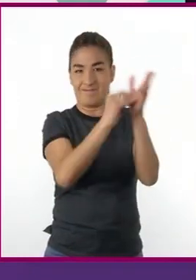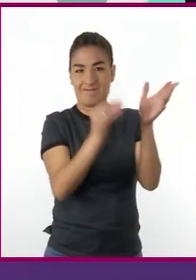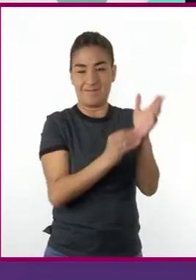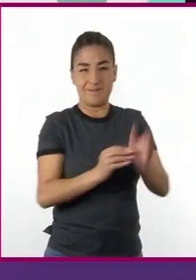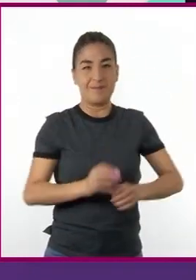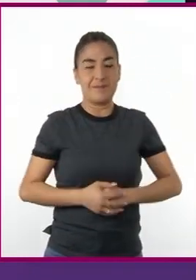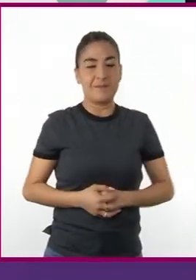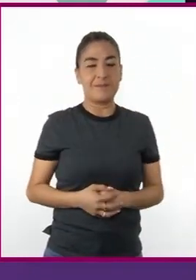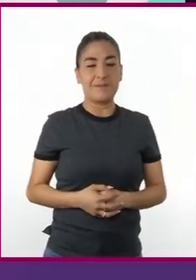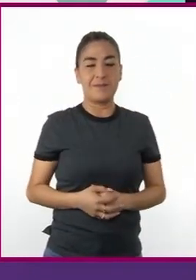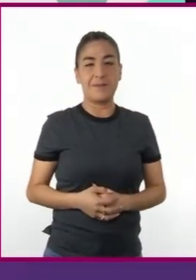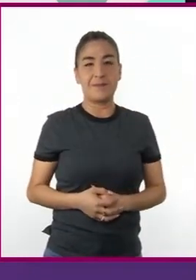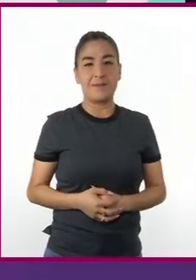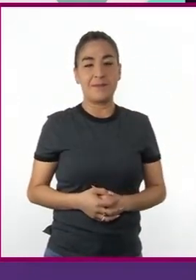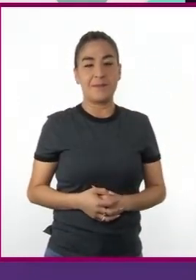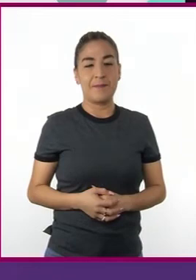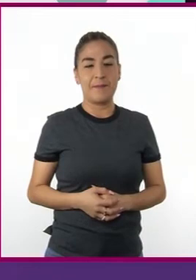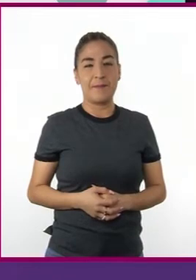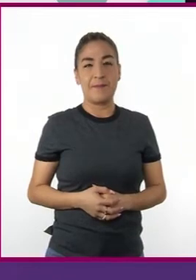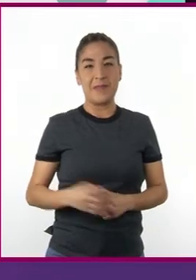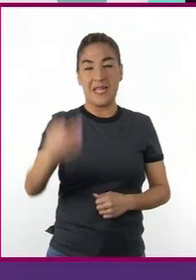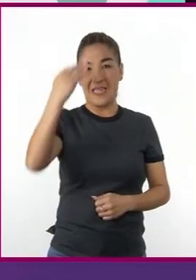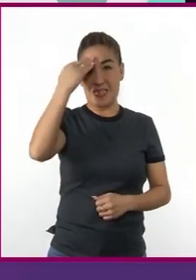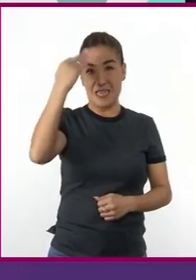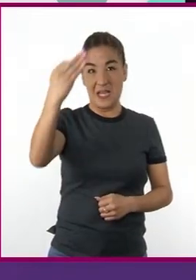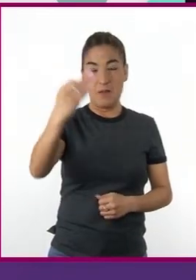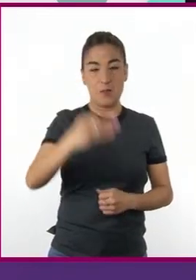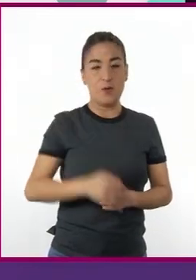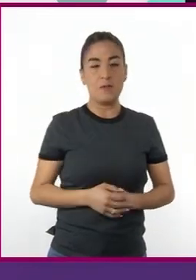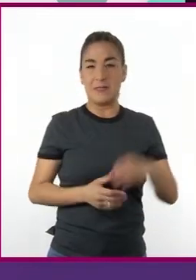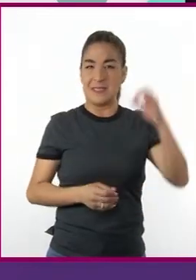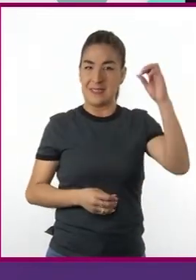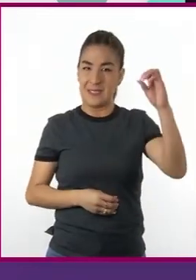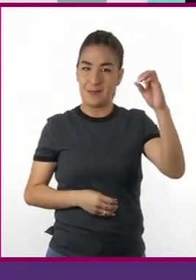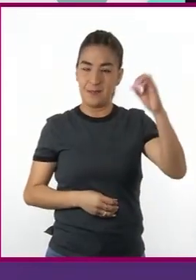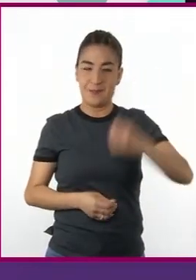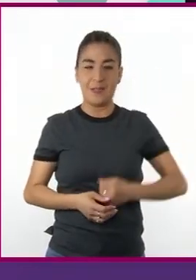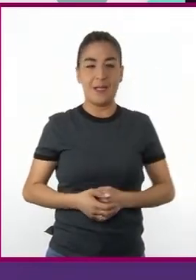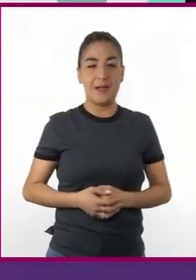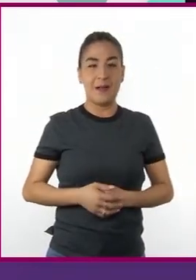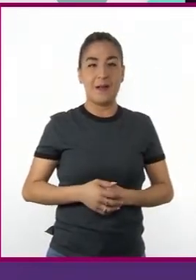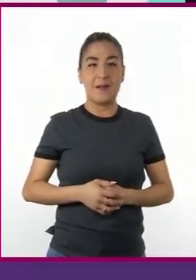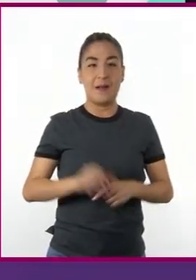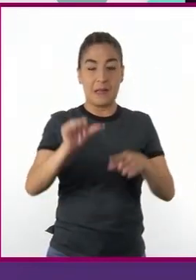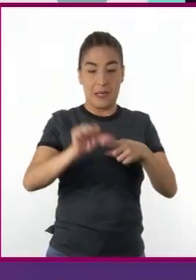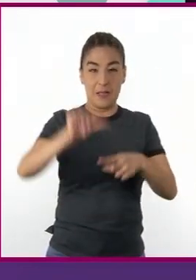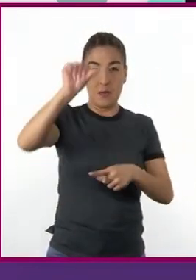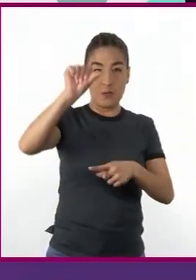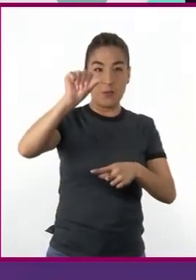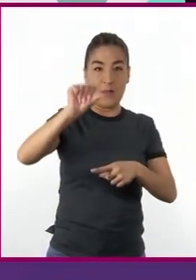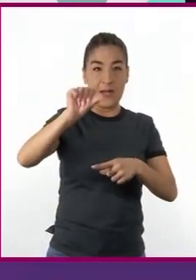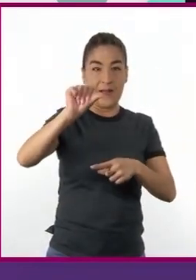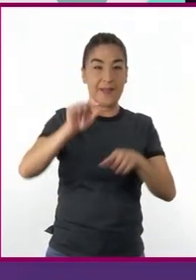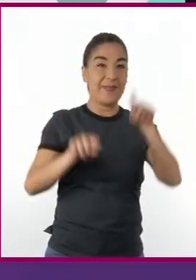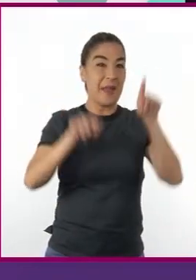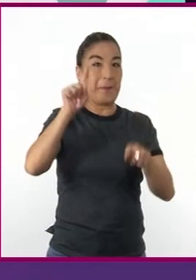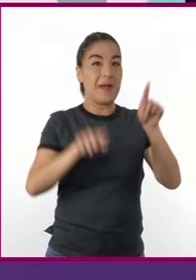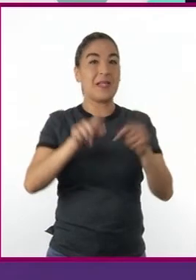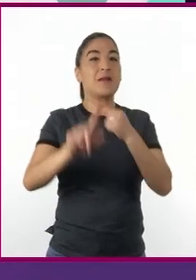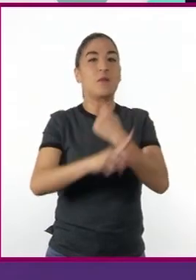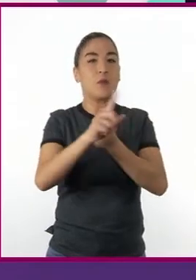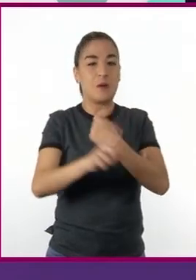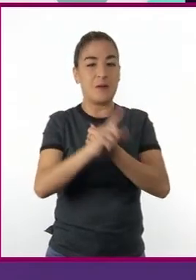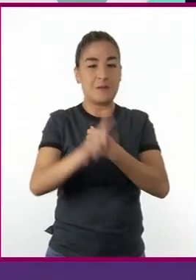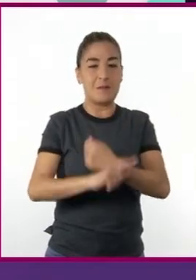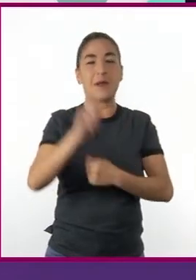siguientes. El tiempo de partida es 0 y la altura, según el problema, es